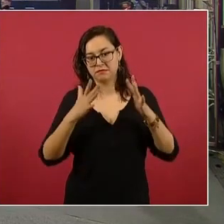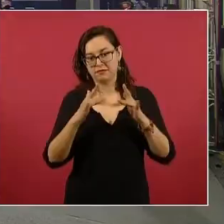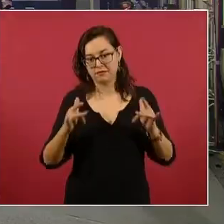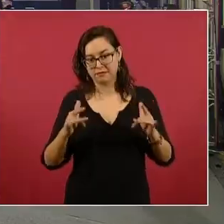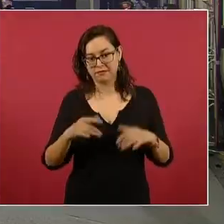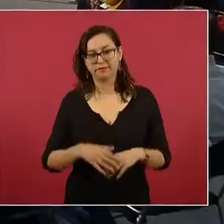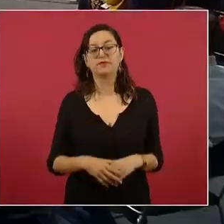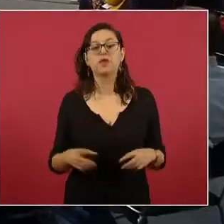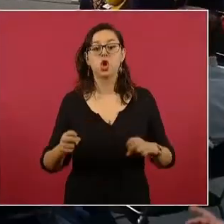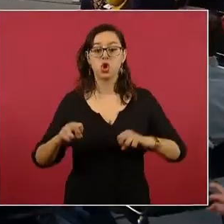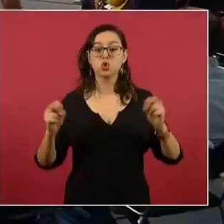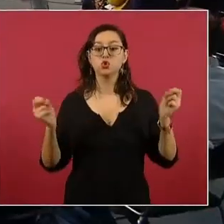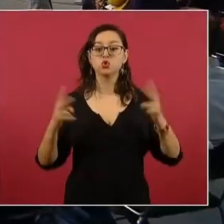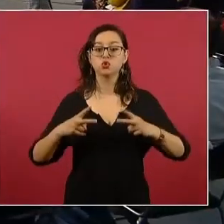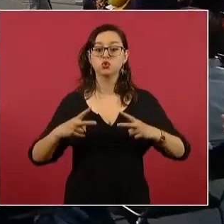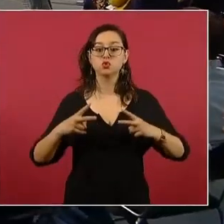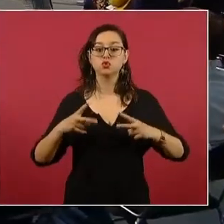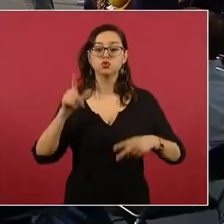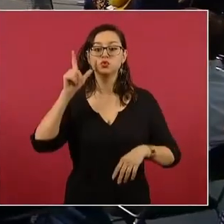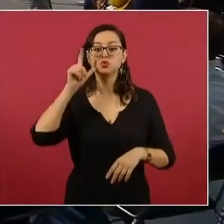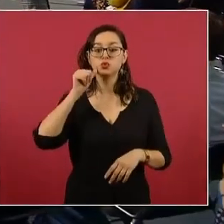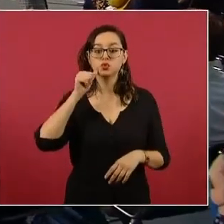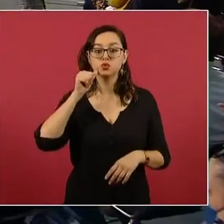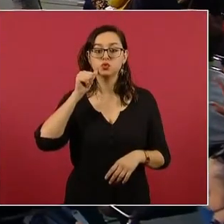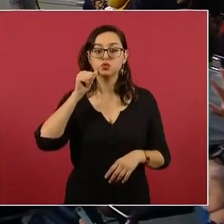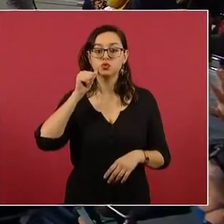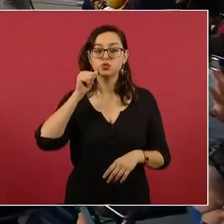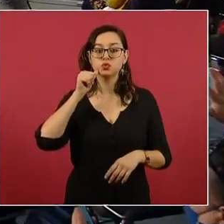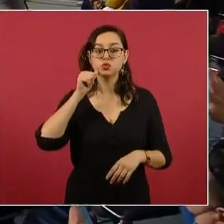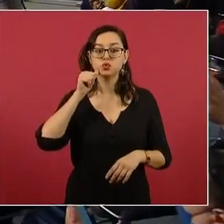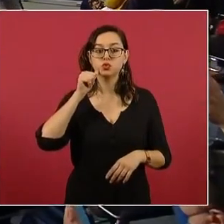bien, nos vemos entonces mañana.